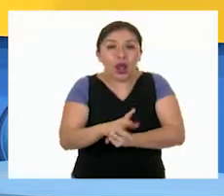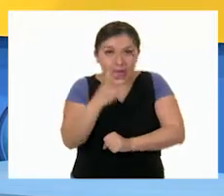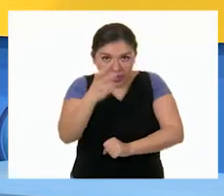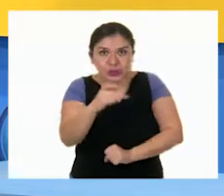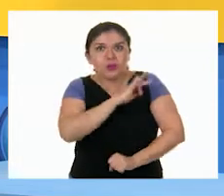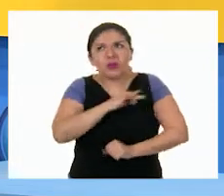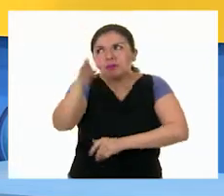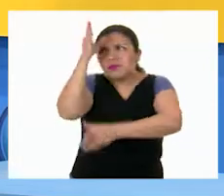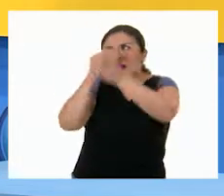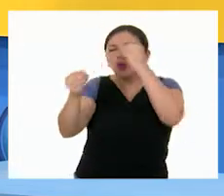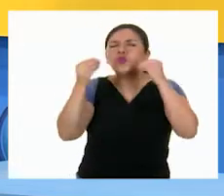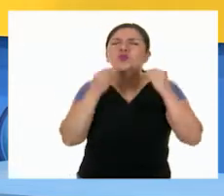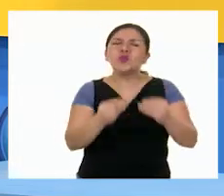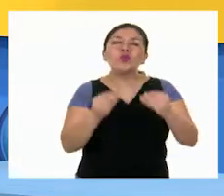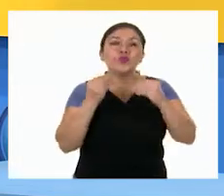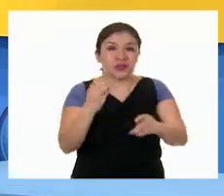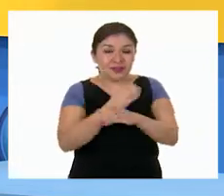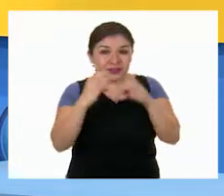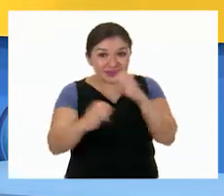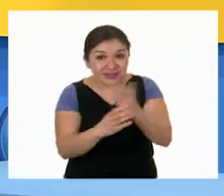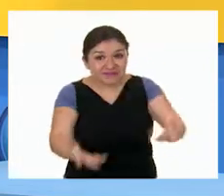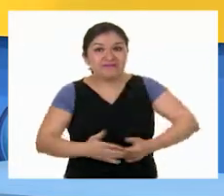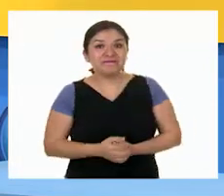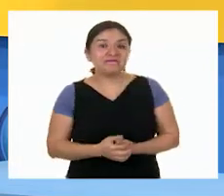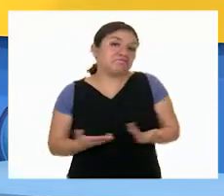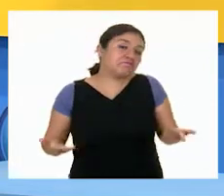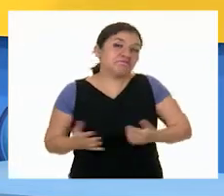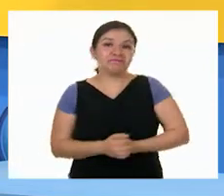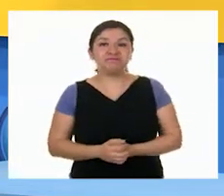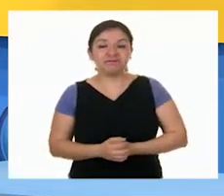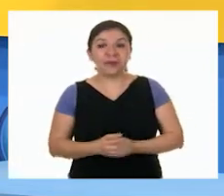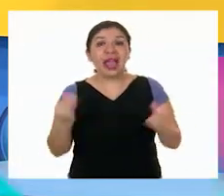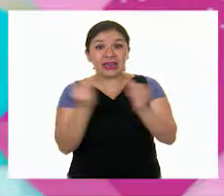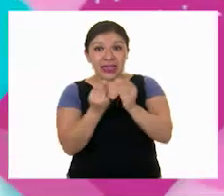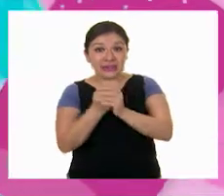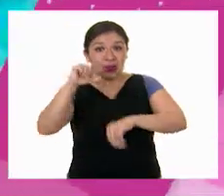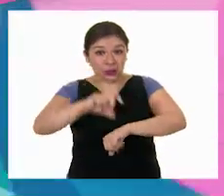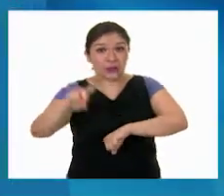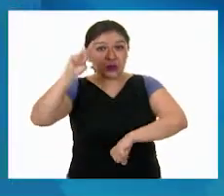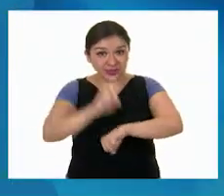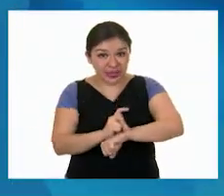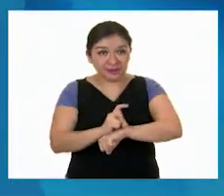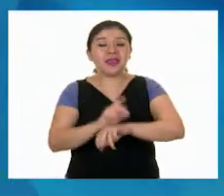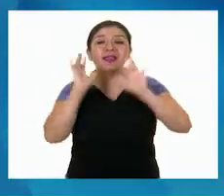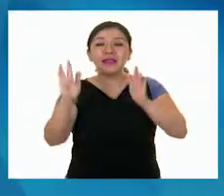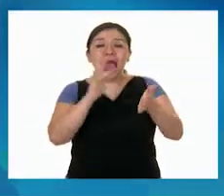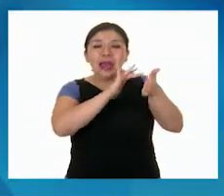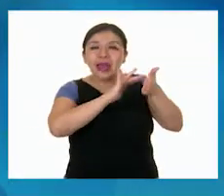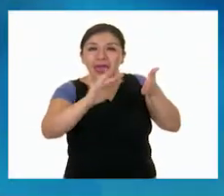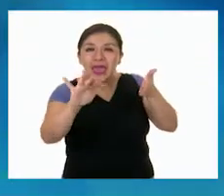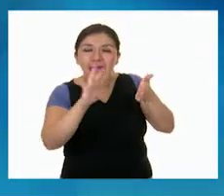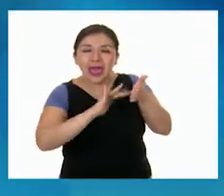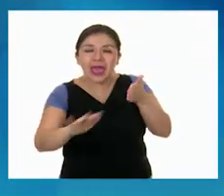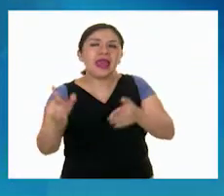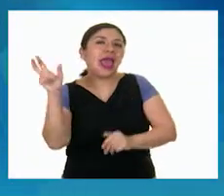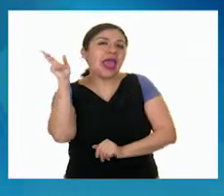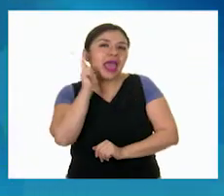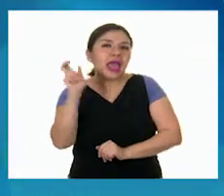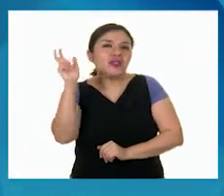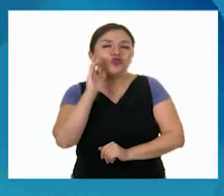pueden aprender muchísimo. Y bueno, en la clase de hoy leímos y escuchamos